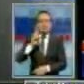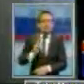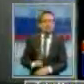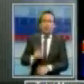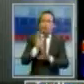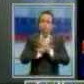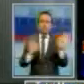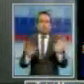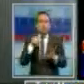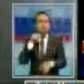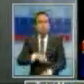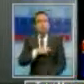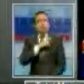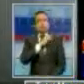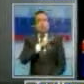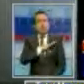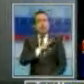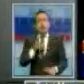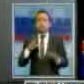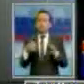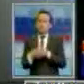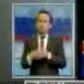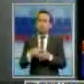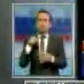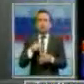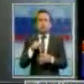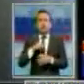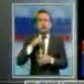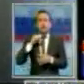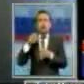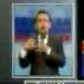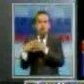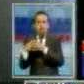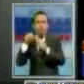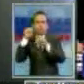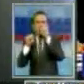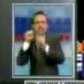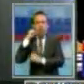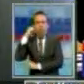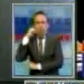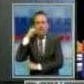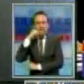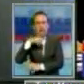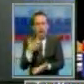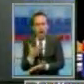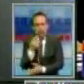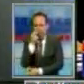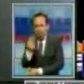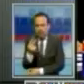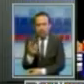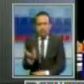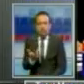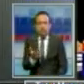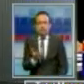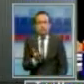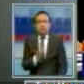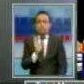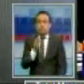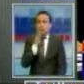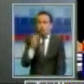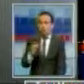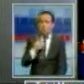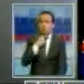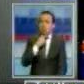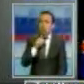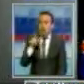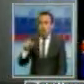sino que esté en el gobierno chileno, jugado por Chile. Ya, pero el Partido Comunista, ¿cómo está? Como lo que es hoy. No. Y donde se ha dicho que. O sea, por eso te estoy diciendo. A mí me